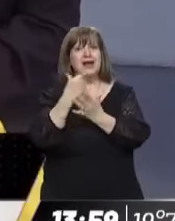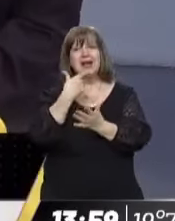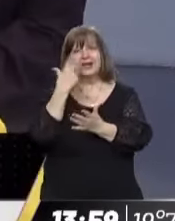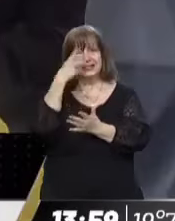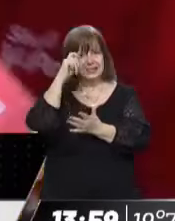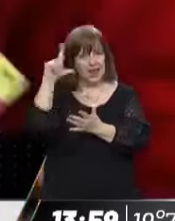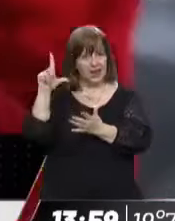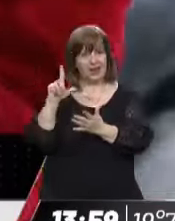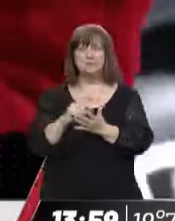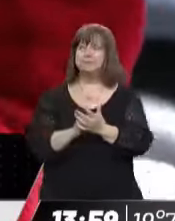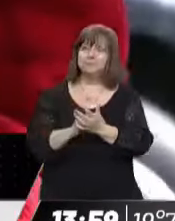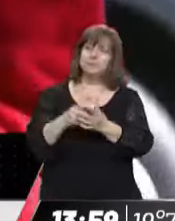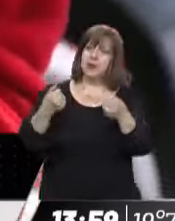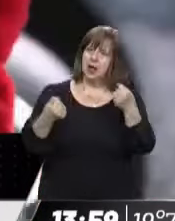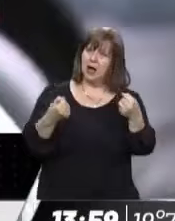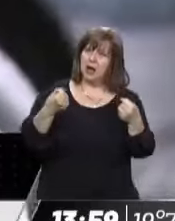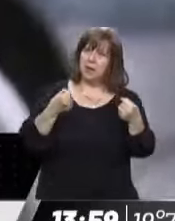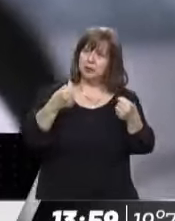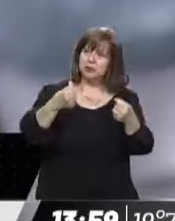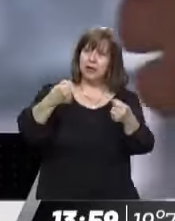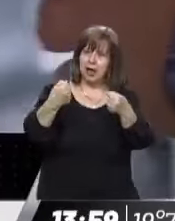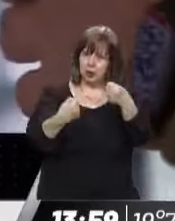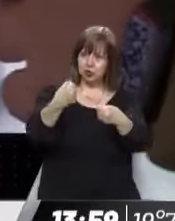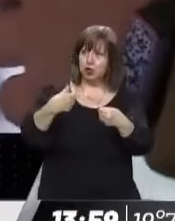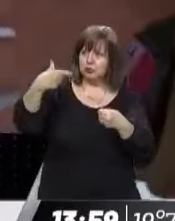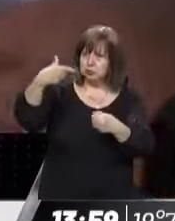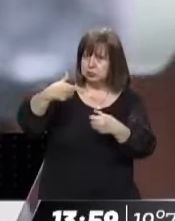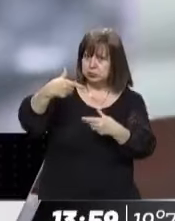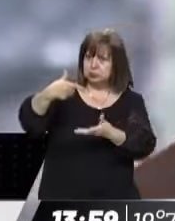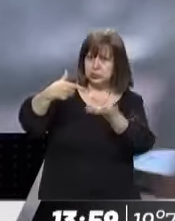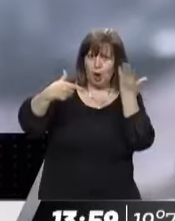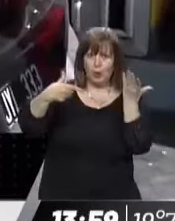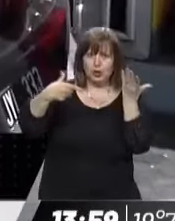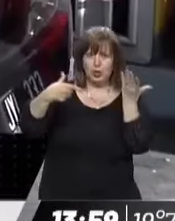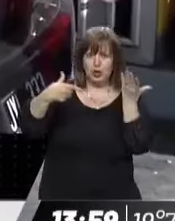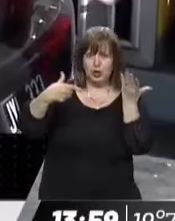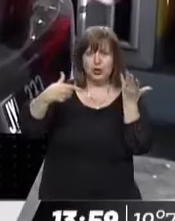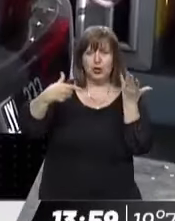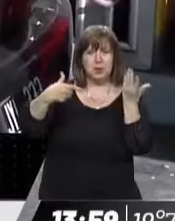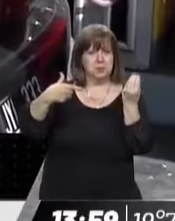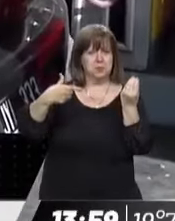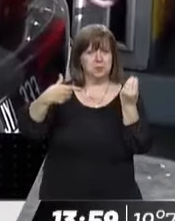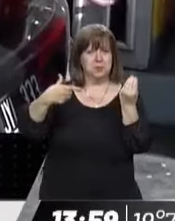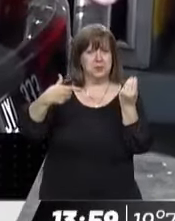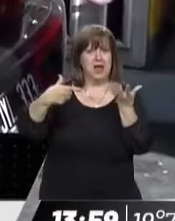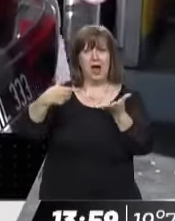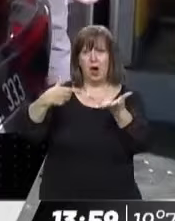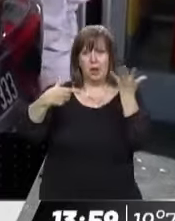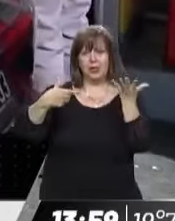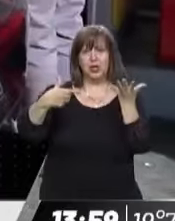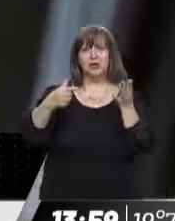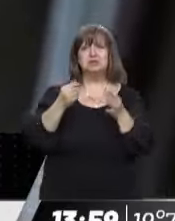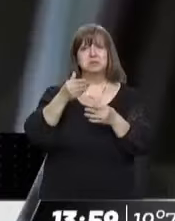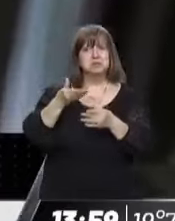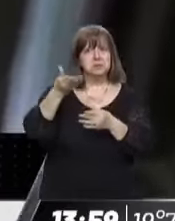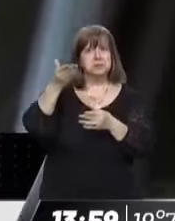una actualización. Sí, lo que viene pasando en algunas petroleras, principalmente de esta firma, aquí en la provincia de Mendoza, con estos aumentos parciales que